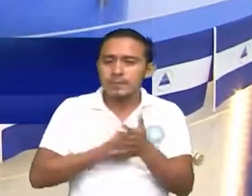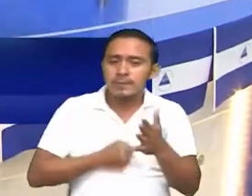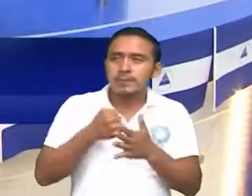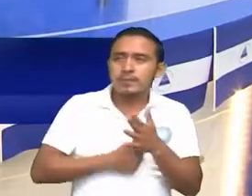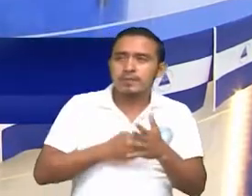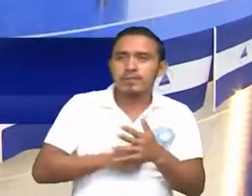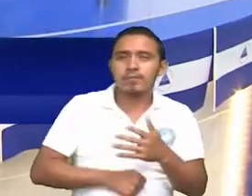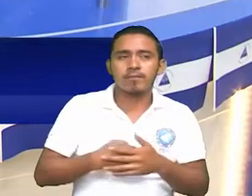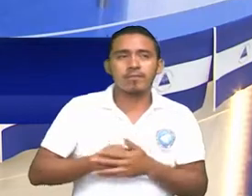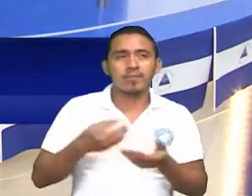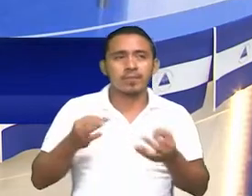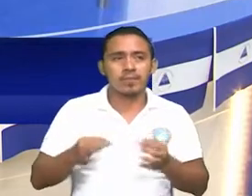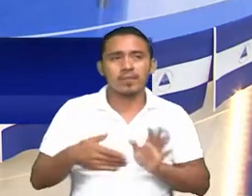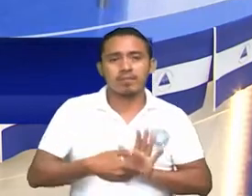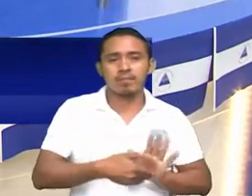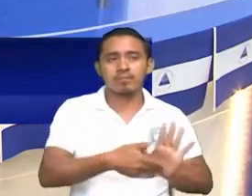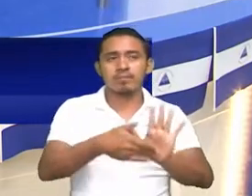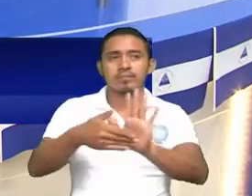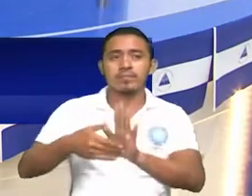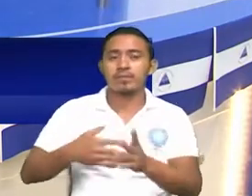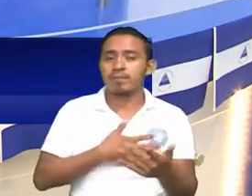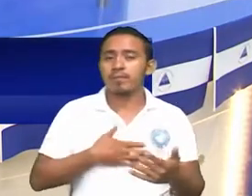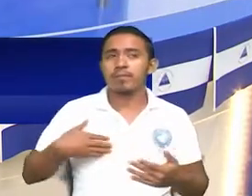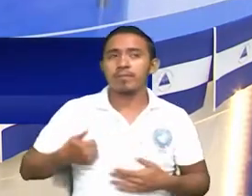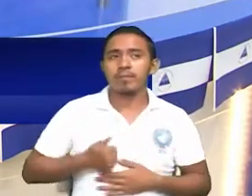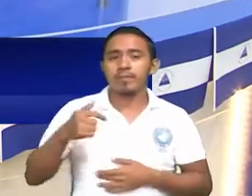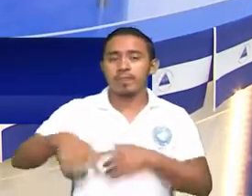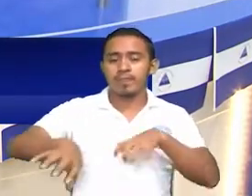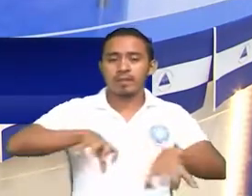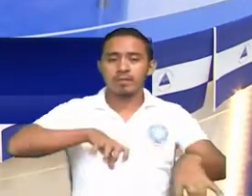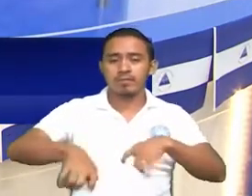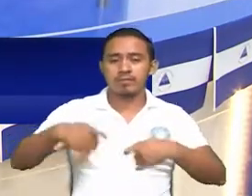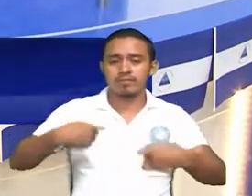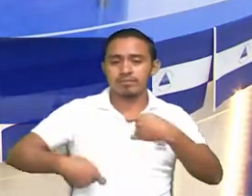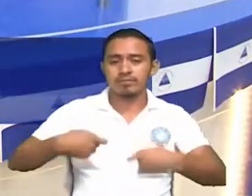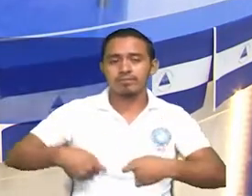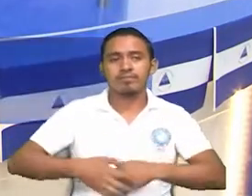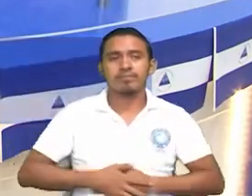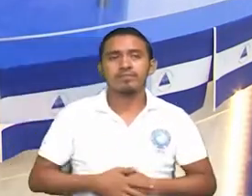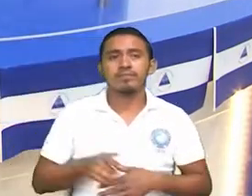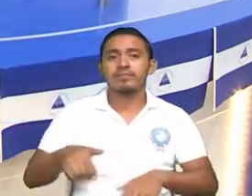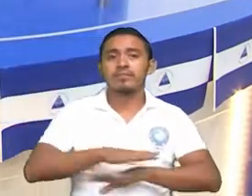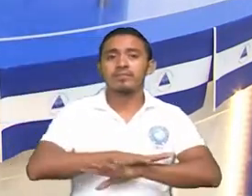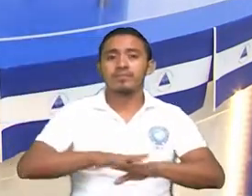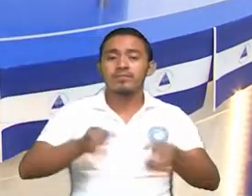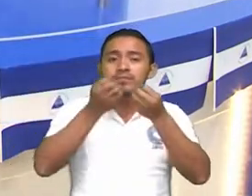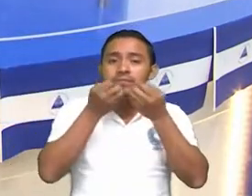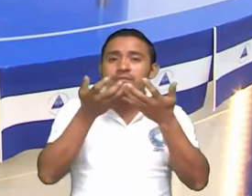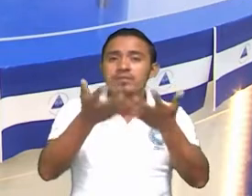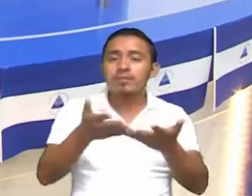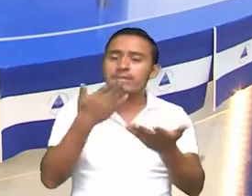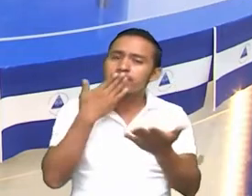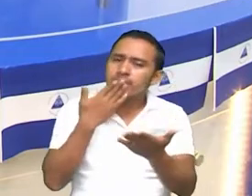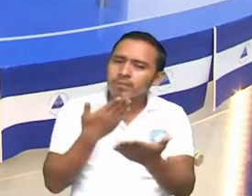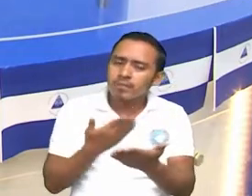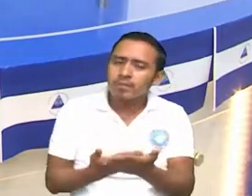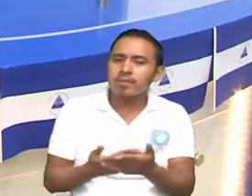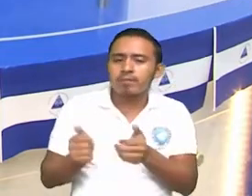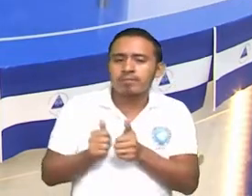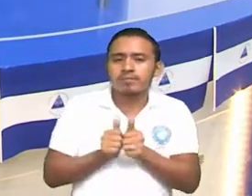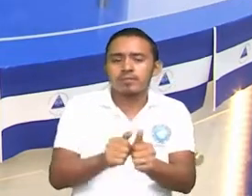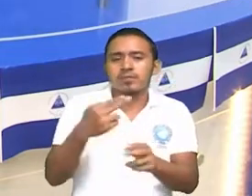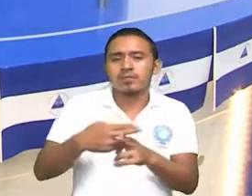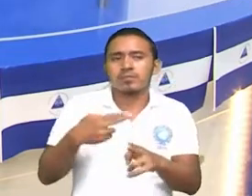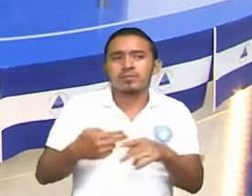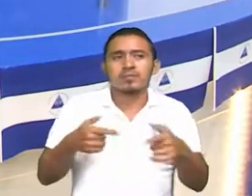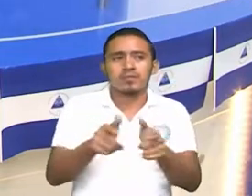esforzado para llevarnos a nosotros lo mejor en estas fiestas patrias. Hasta aquí nuestras informaciones. Gracias por habernos acompañado. En